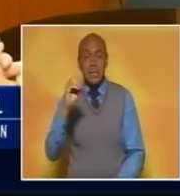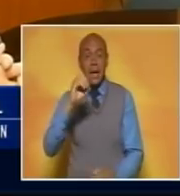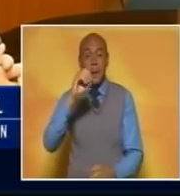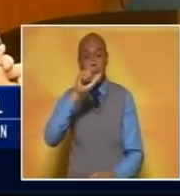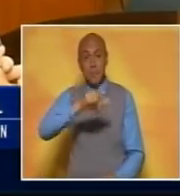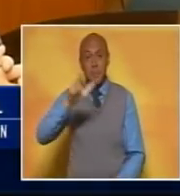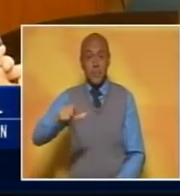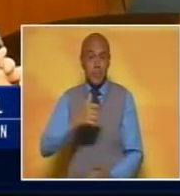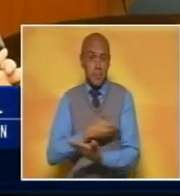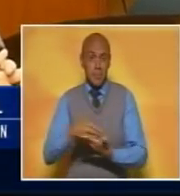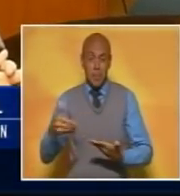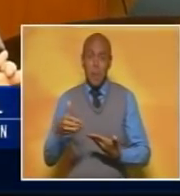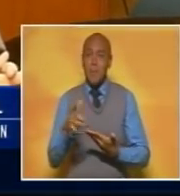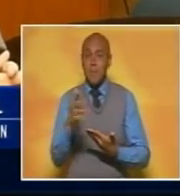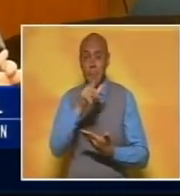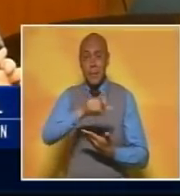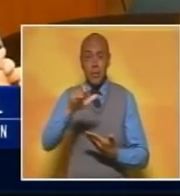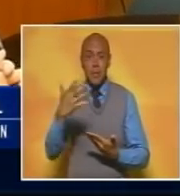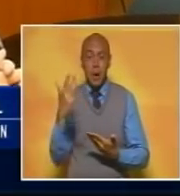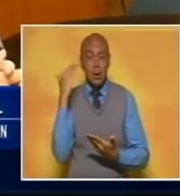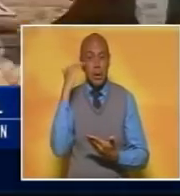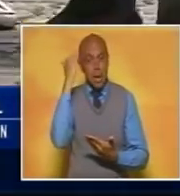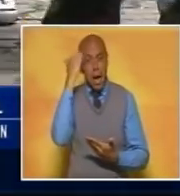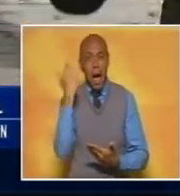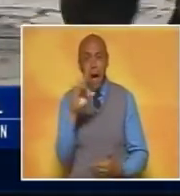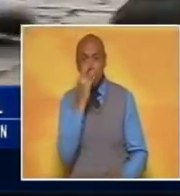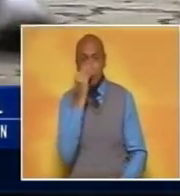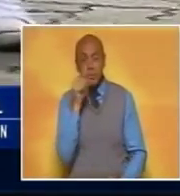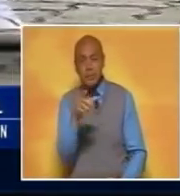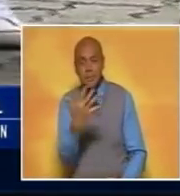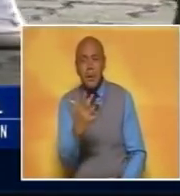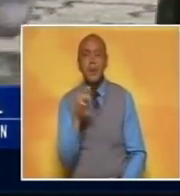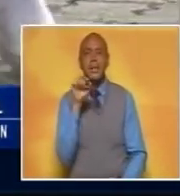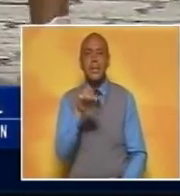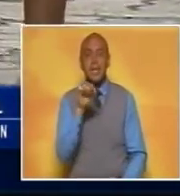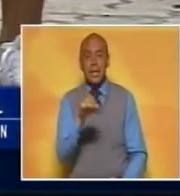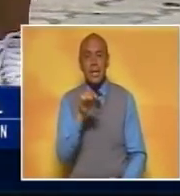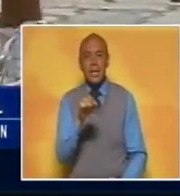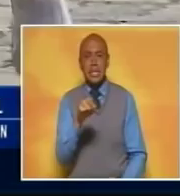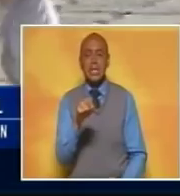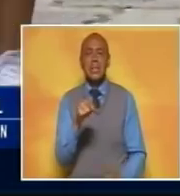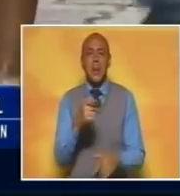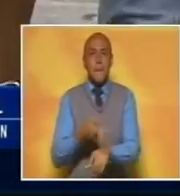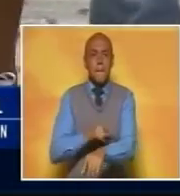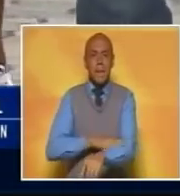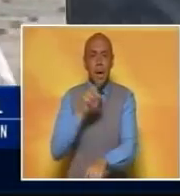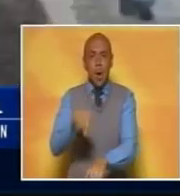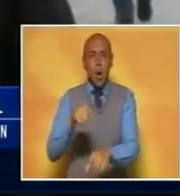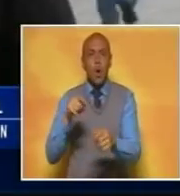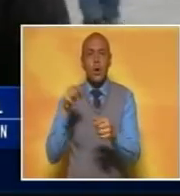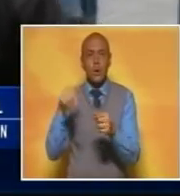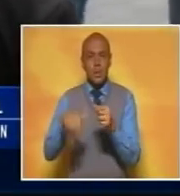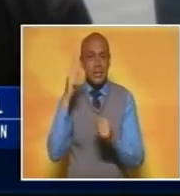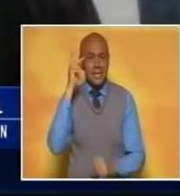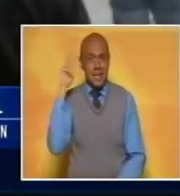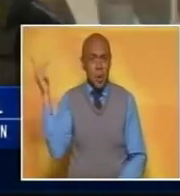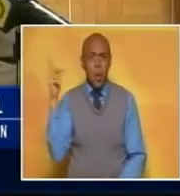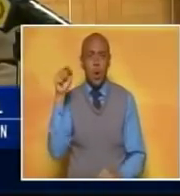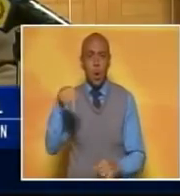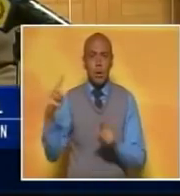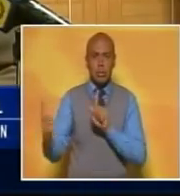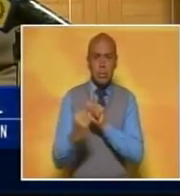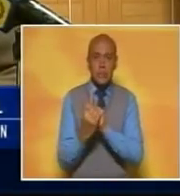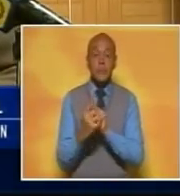Venezuela, especialistas en salud mental han manifestado un mayor índice de consultas por esta patología debido a la crisis.